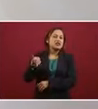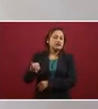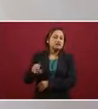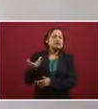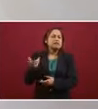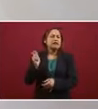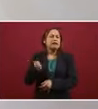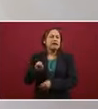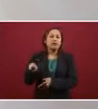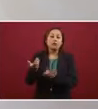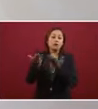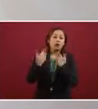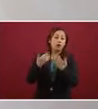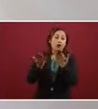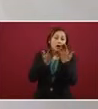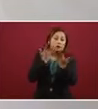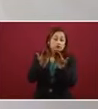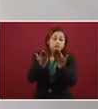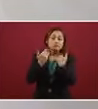trabajan.